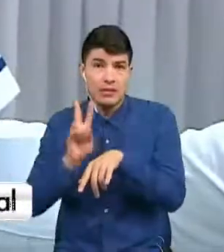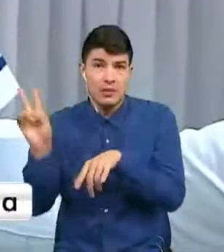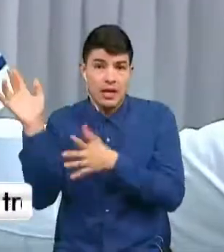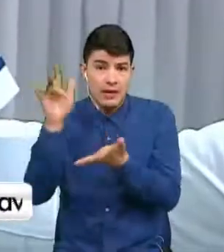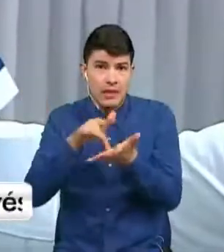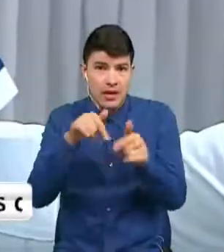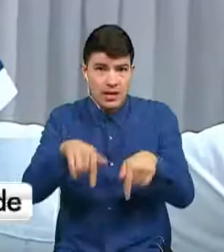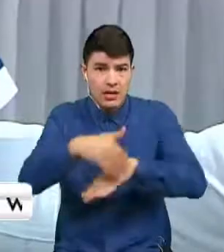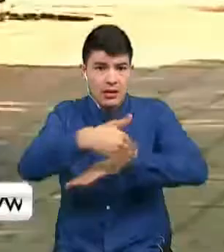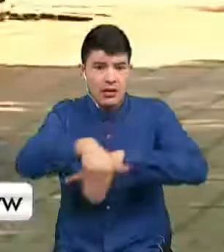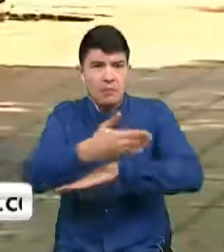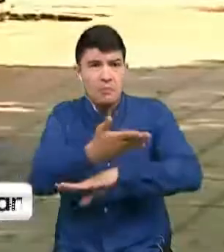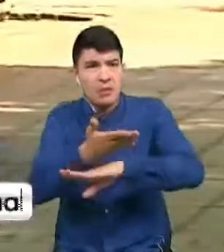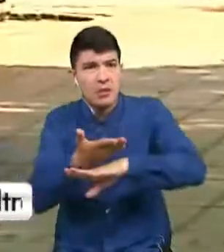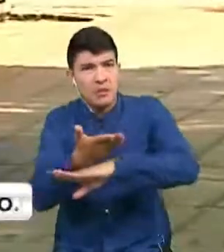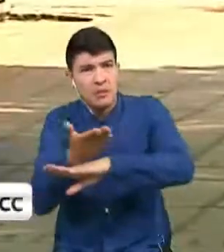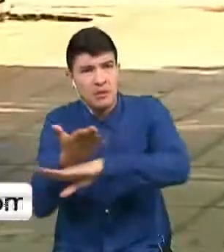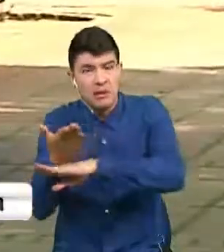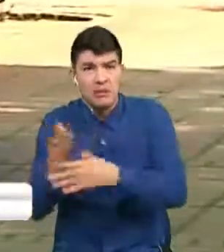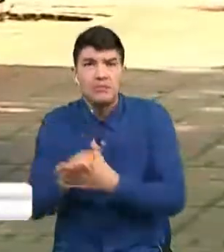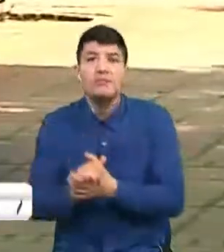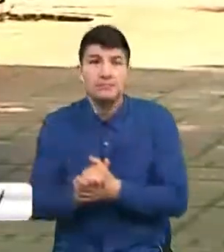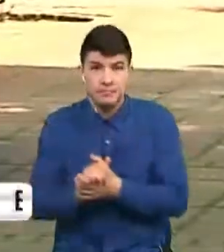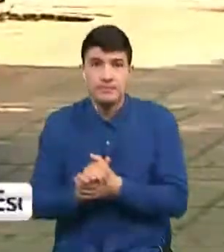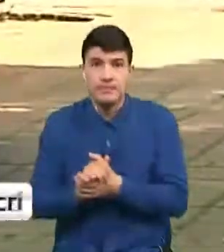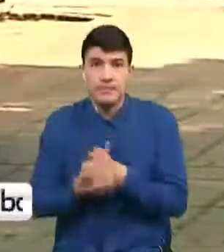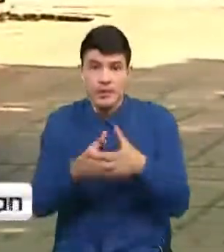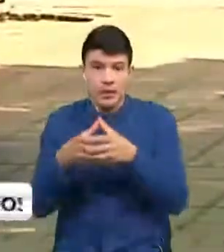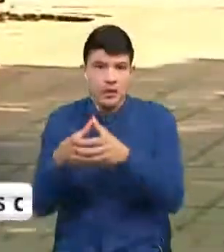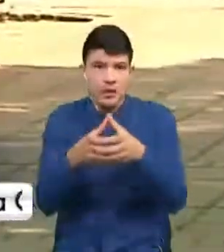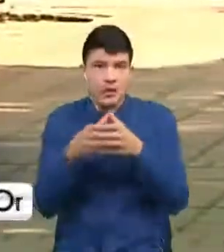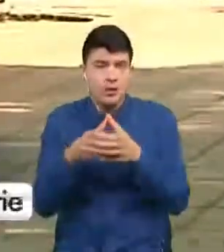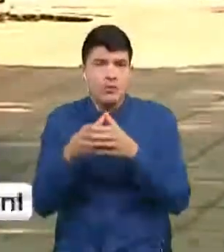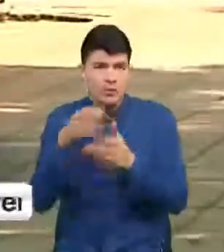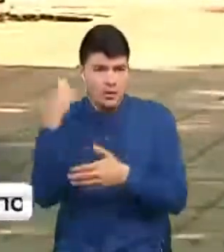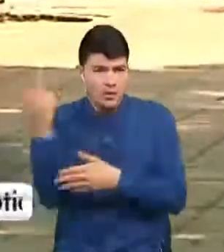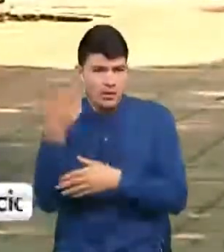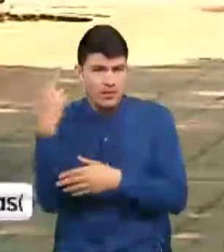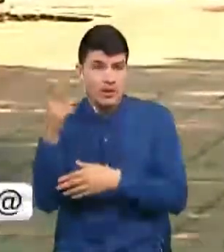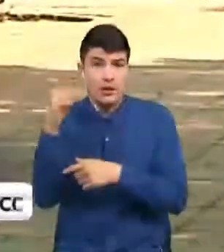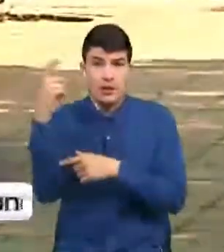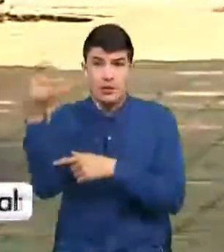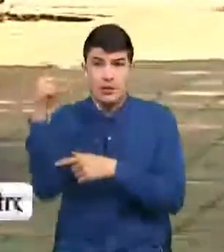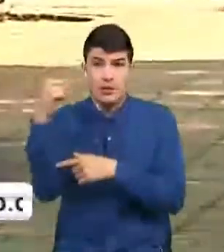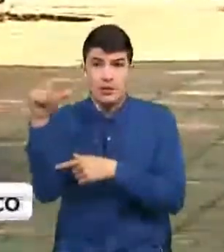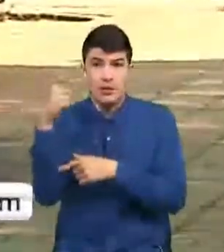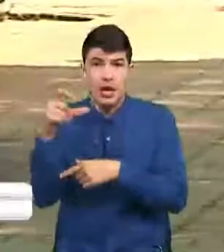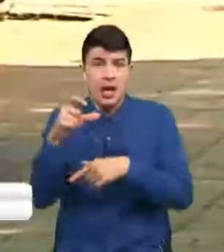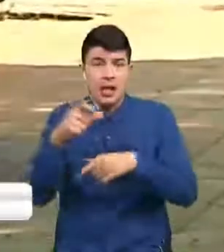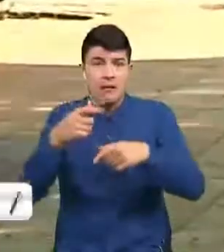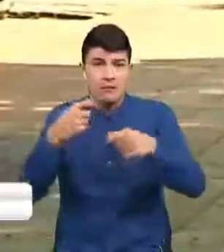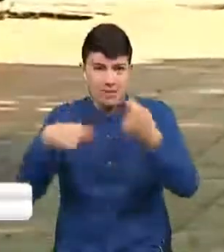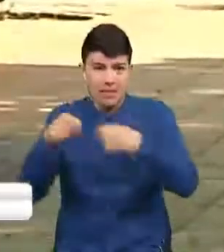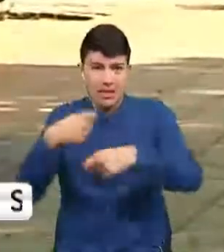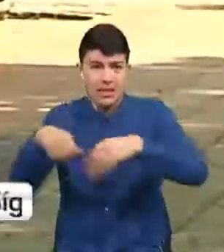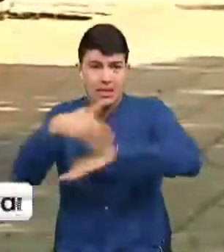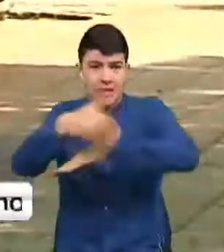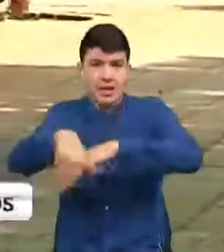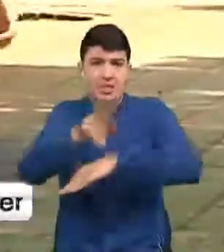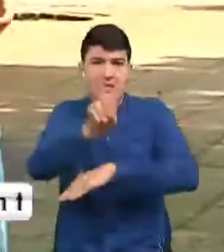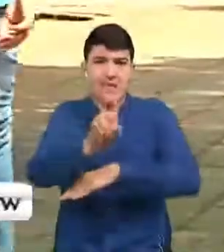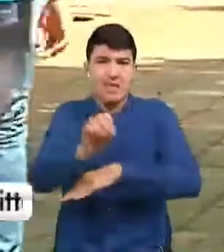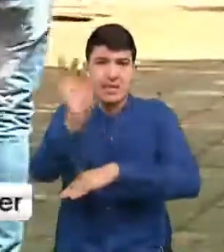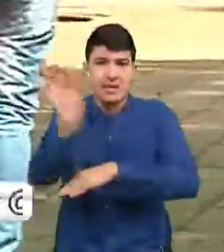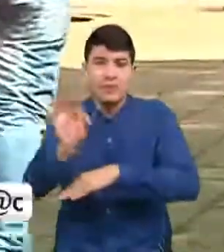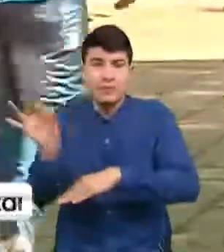en las calles pidiendo los gremios y sindicatos han recalcado que cúcuta presenta una informalidad superior al 70 por ciento y la tasa de desempleo